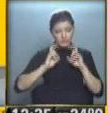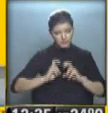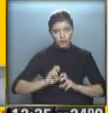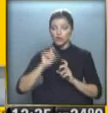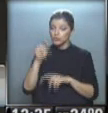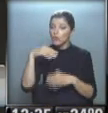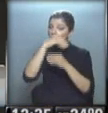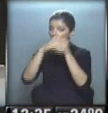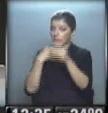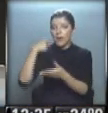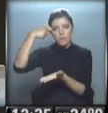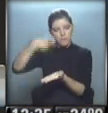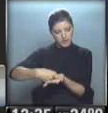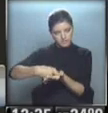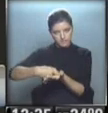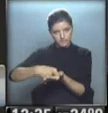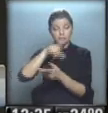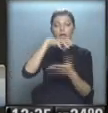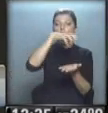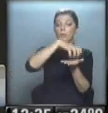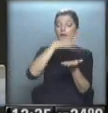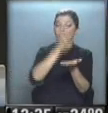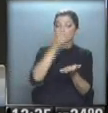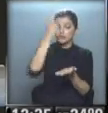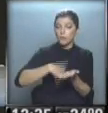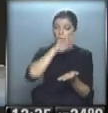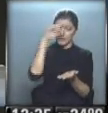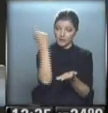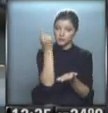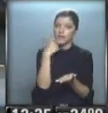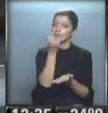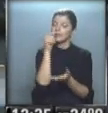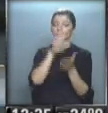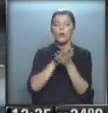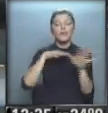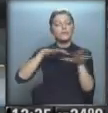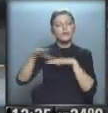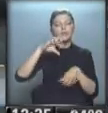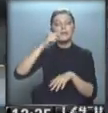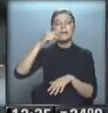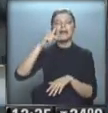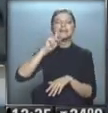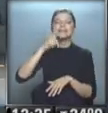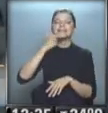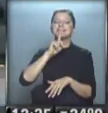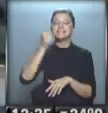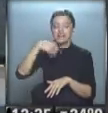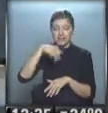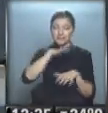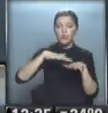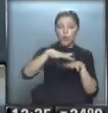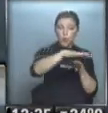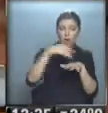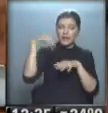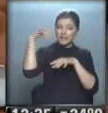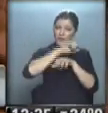familias. El informe de Amnistía está basado en casos ocurridos en el noroeste de Pakistán, una región que ha sufrido más ataques